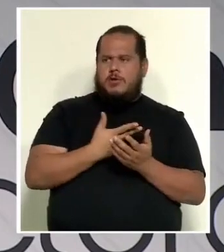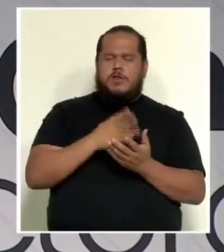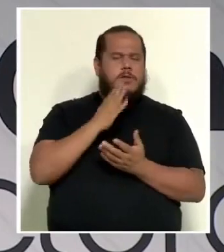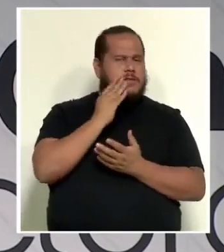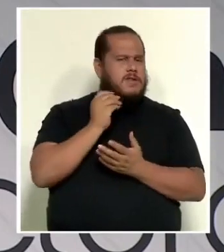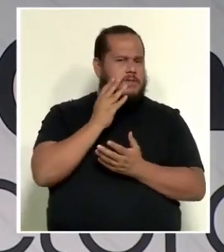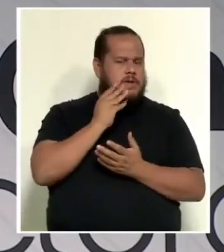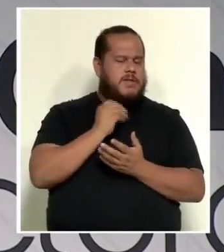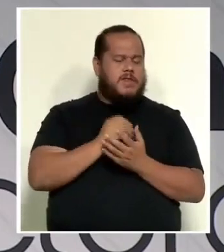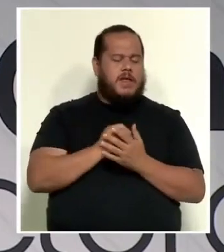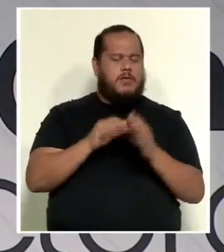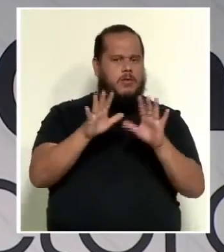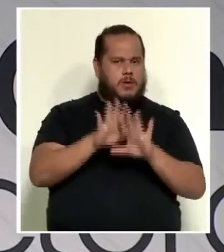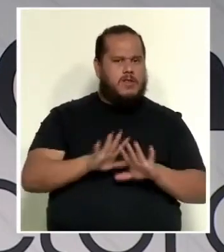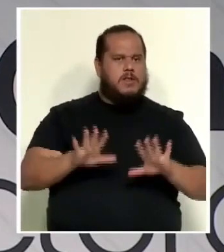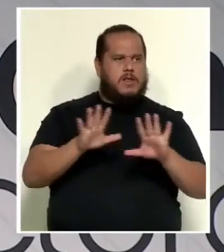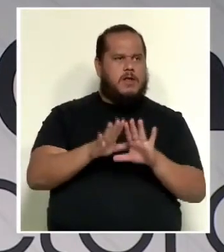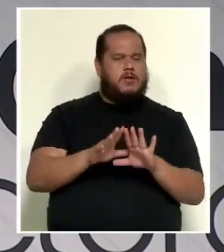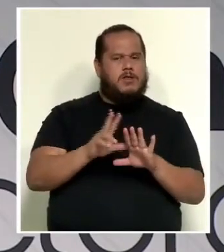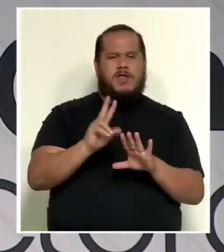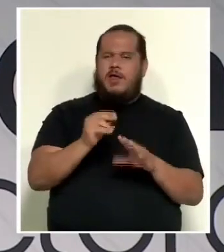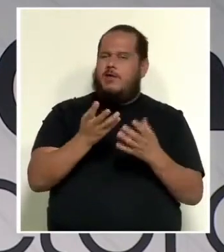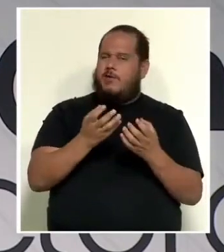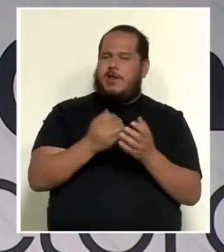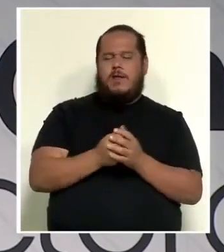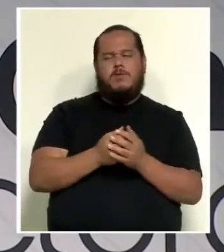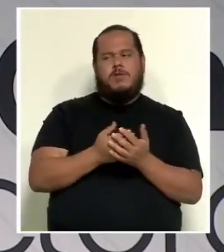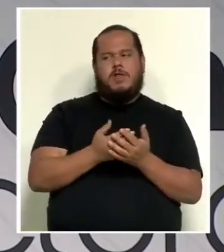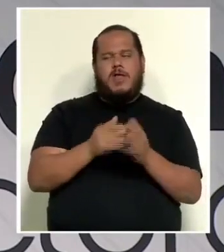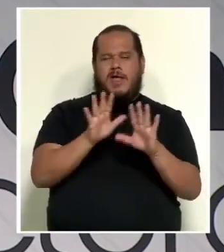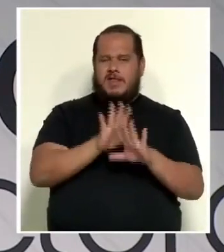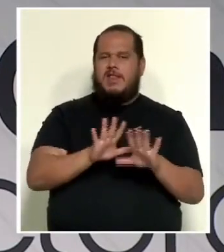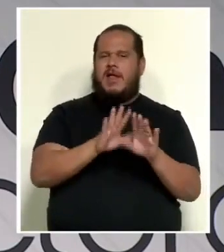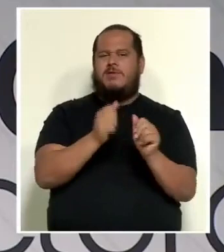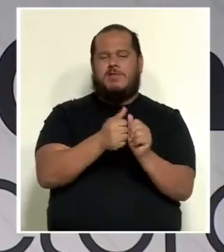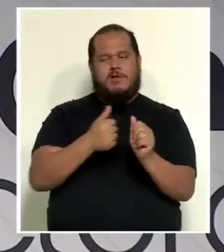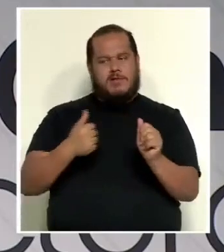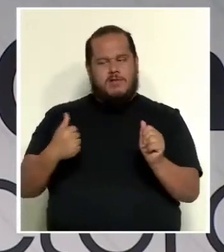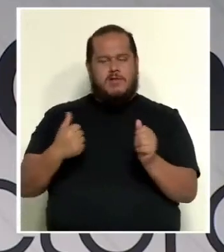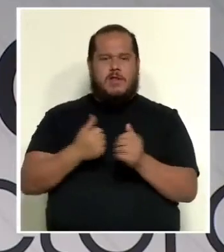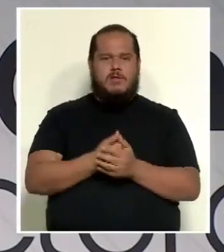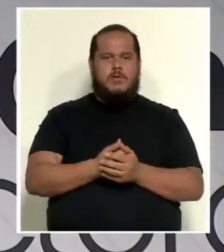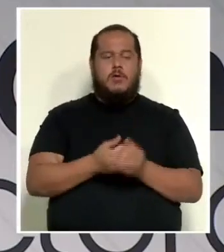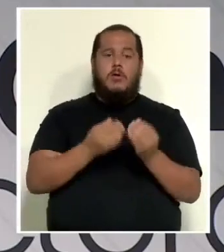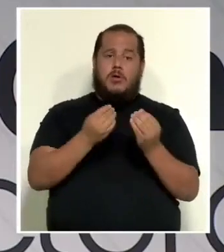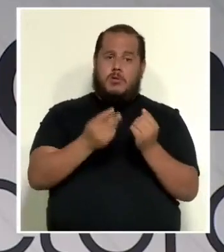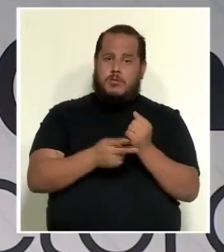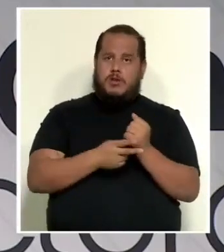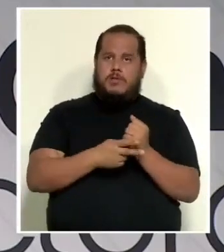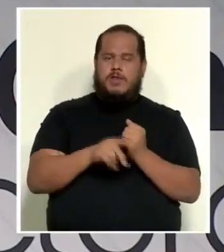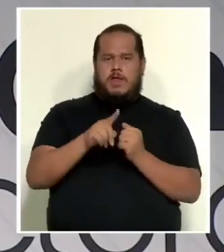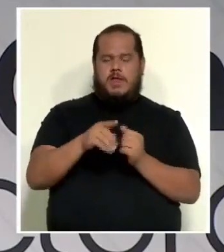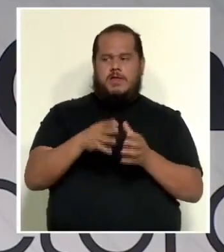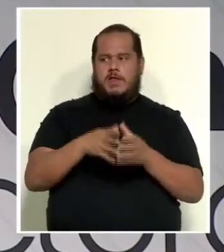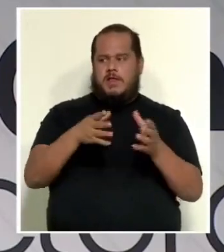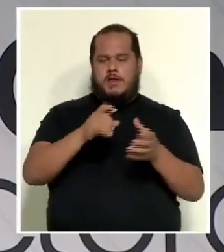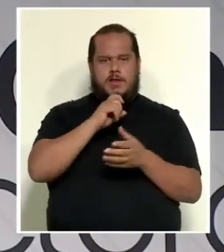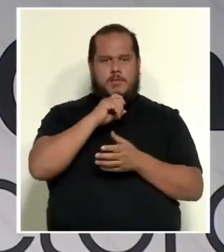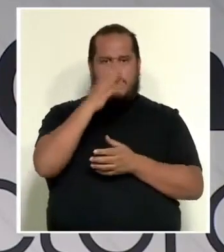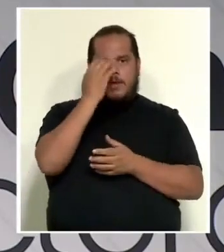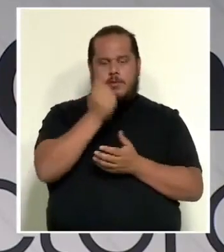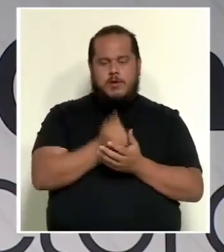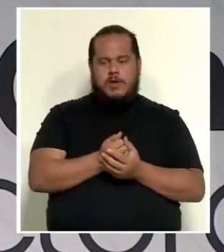experimentando escenarios no deseables, que son de retroceso, ¿verdad? Es que muchas veces esta es la gran dificultad,